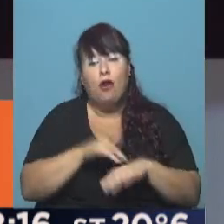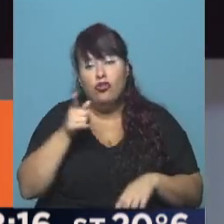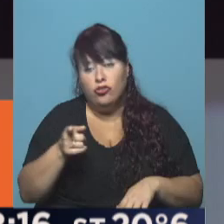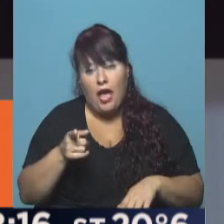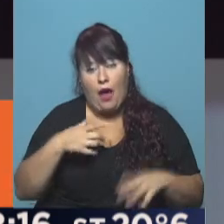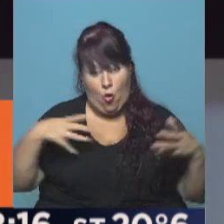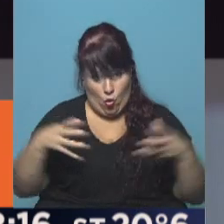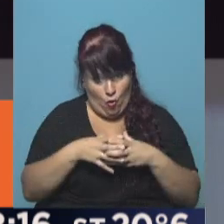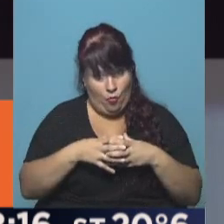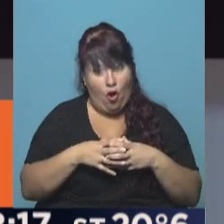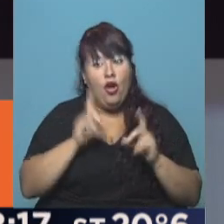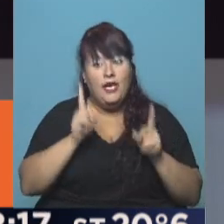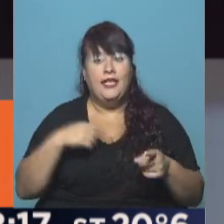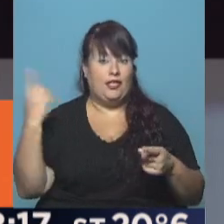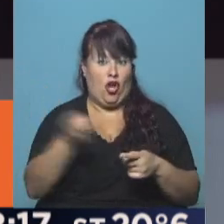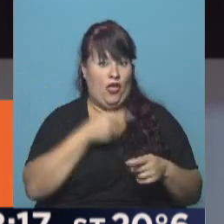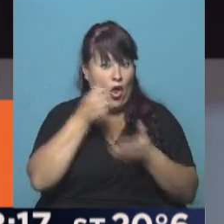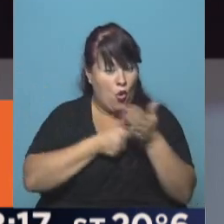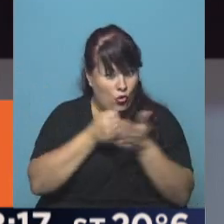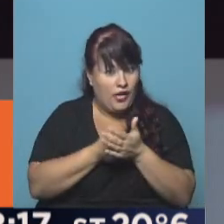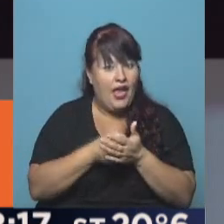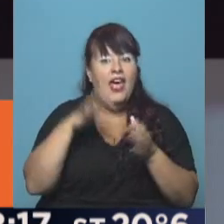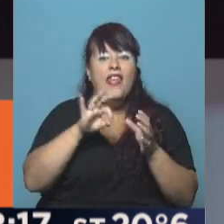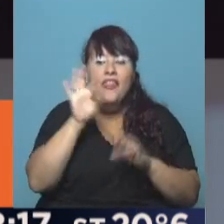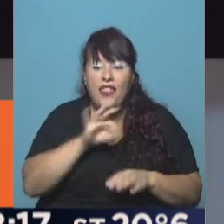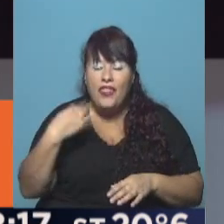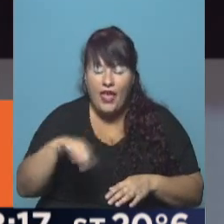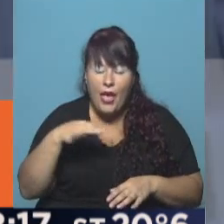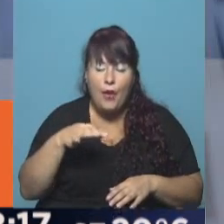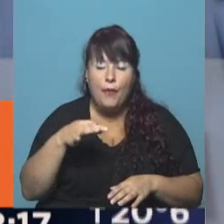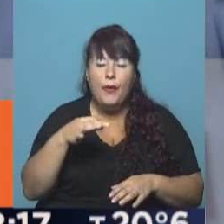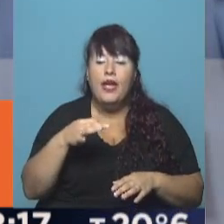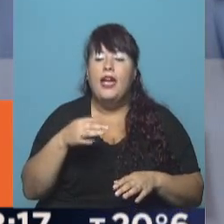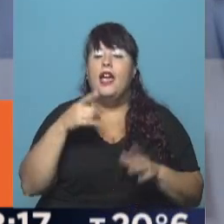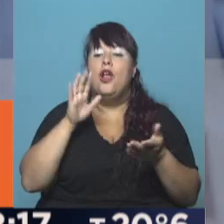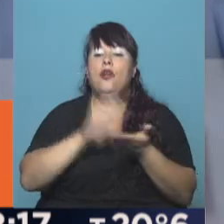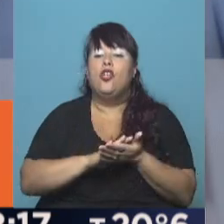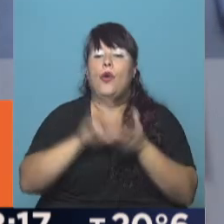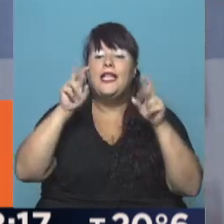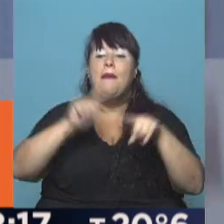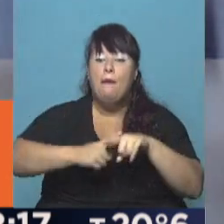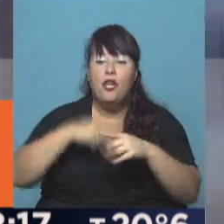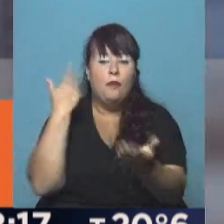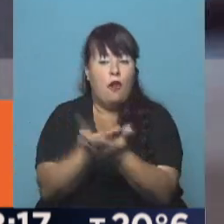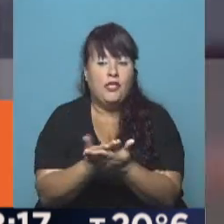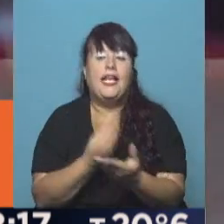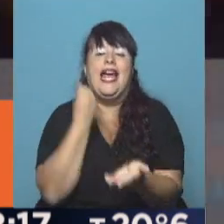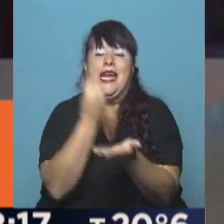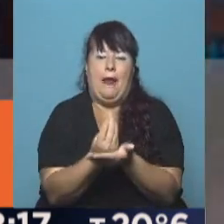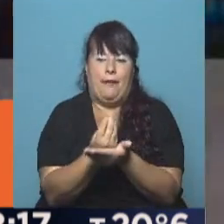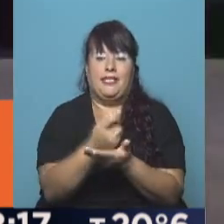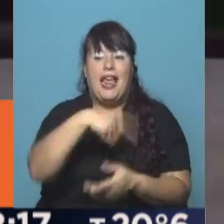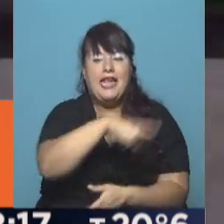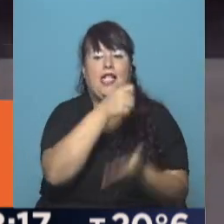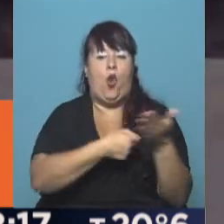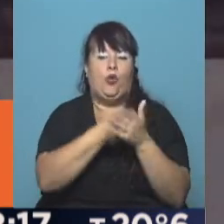como partícipe de toda esa lucha desde al plano político la representación de